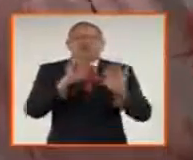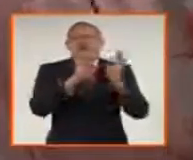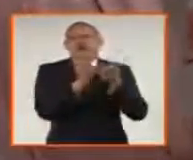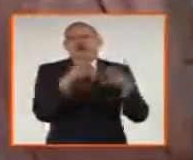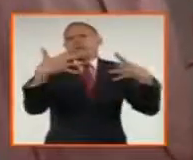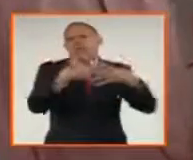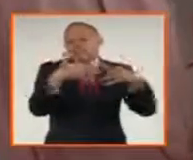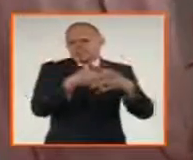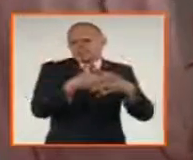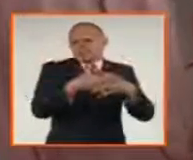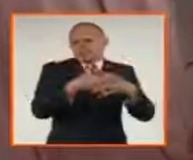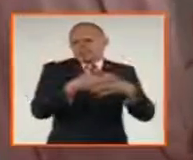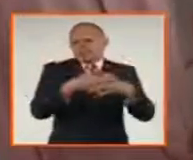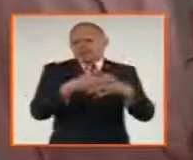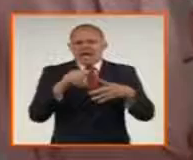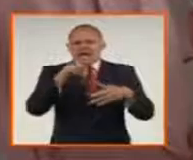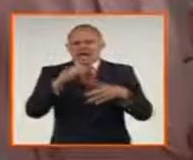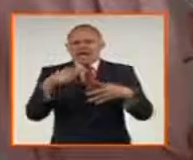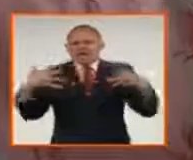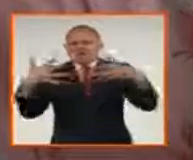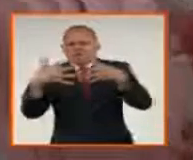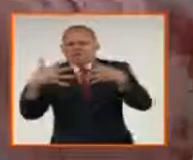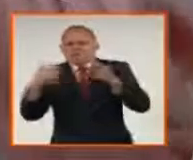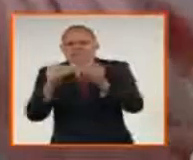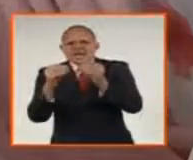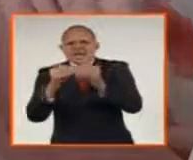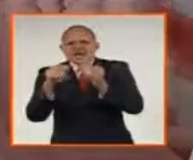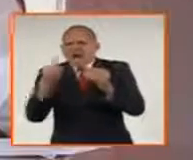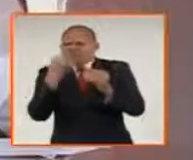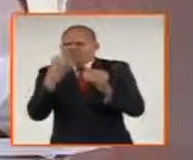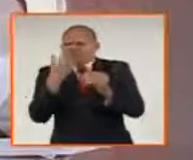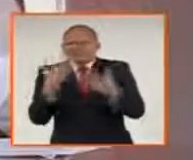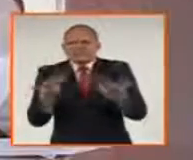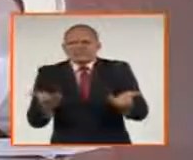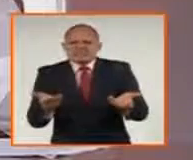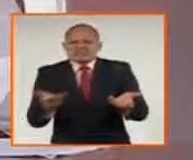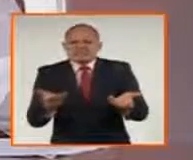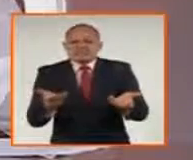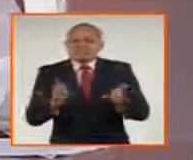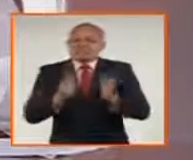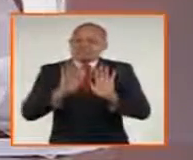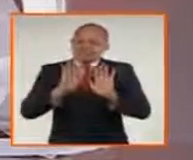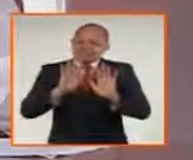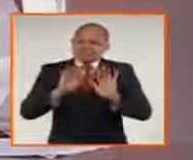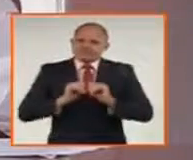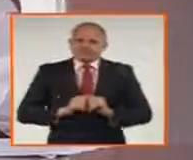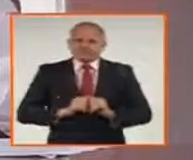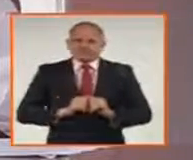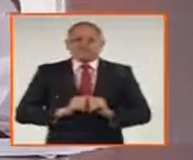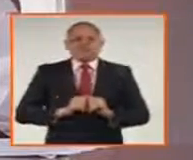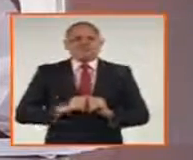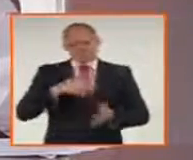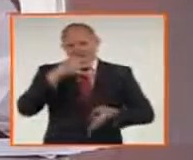¿Pudiéramos explicar las generalidades, Ana María? Sí, cómo no. Para adelantar